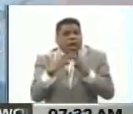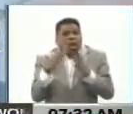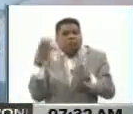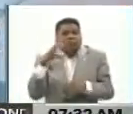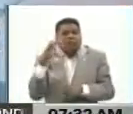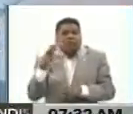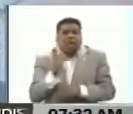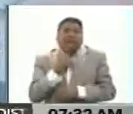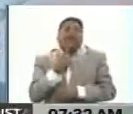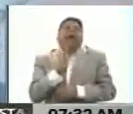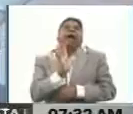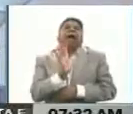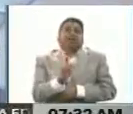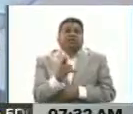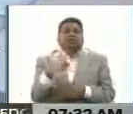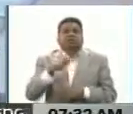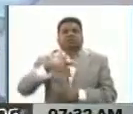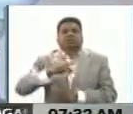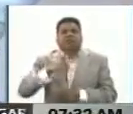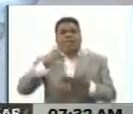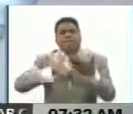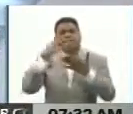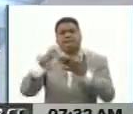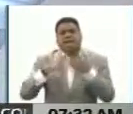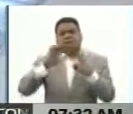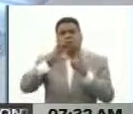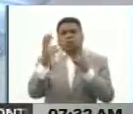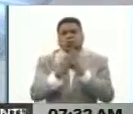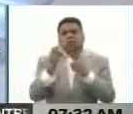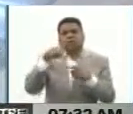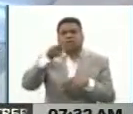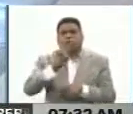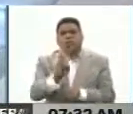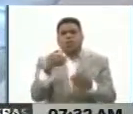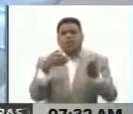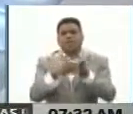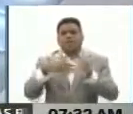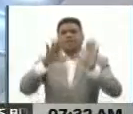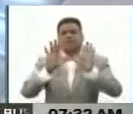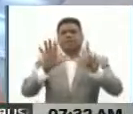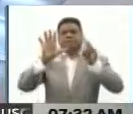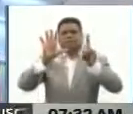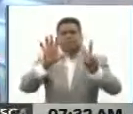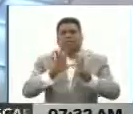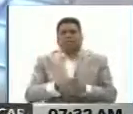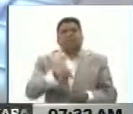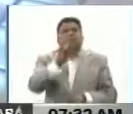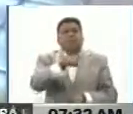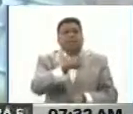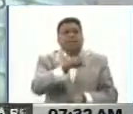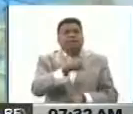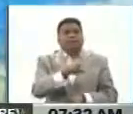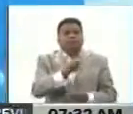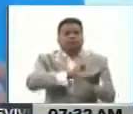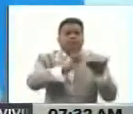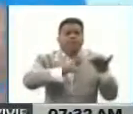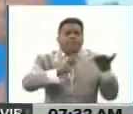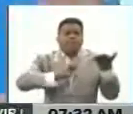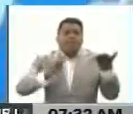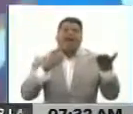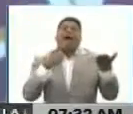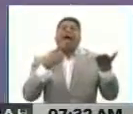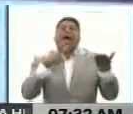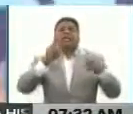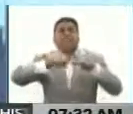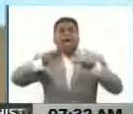y darle organicidad para el gran plan cultural hacia el 2017. A eso me refería, ¿se van a captar también esos nuevos talentos? Porque hay niños que tienen un